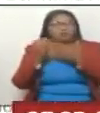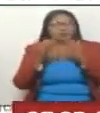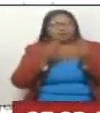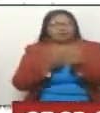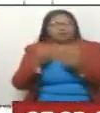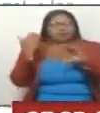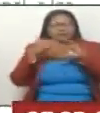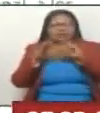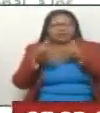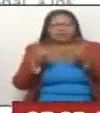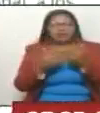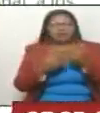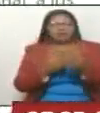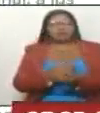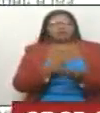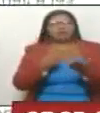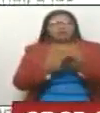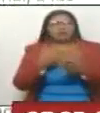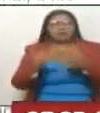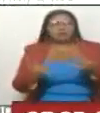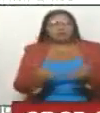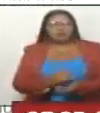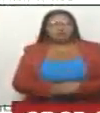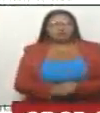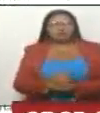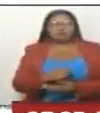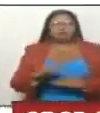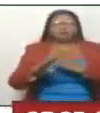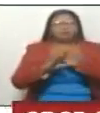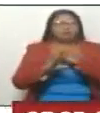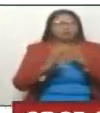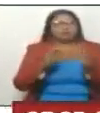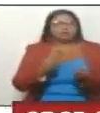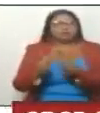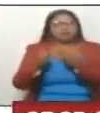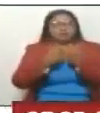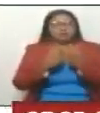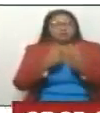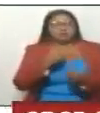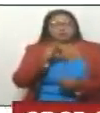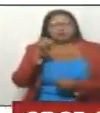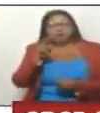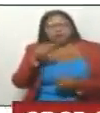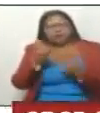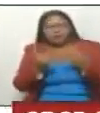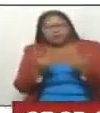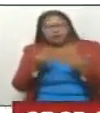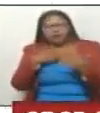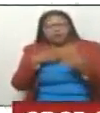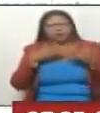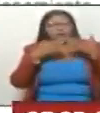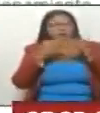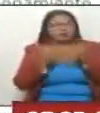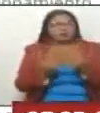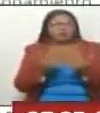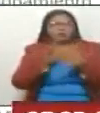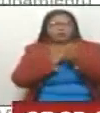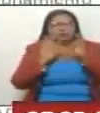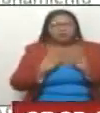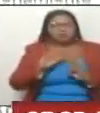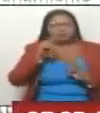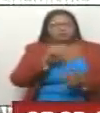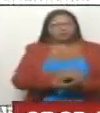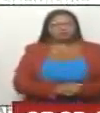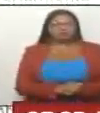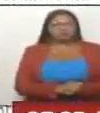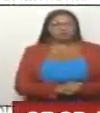del sistema financiero internacional. Venezuela también está excluida del sistema SWIFT. Venezuela no puede abrir una cuenta como Estado, como gobierno,